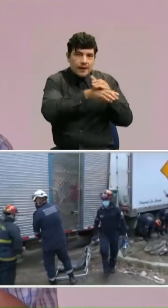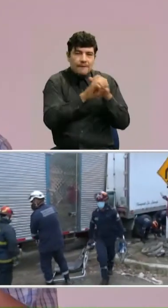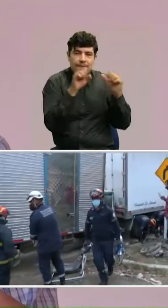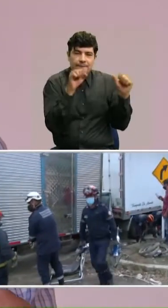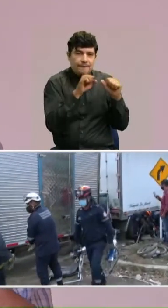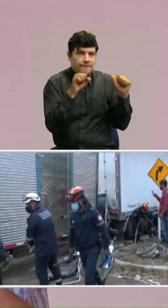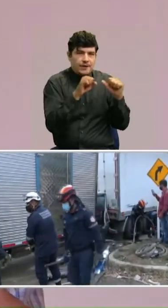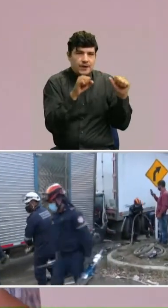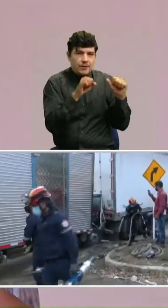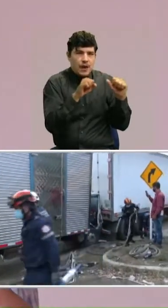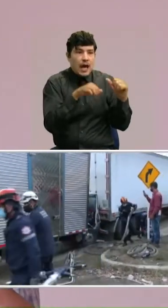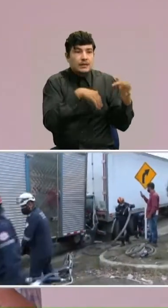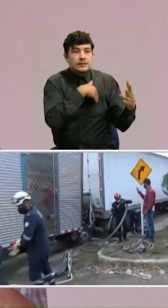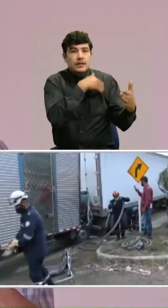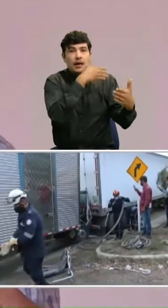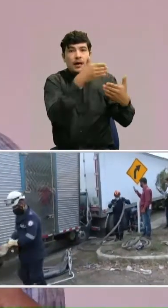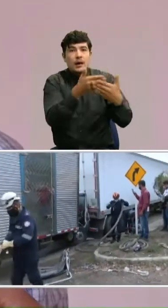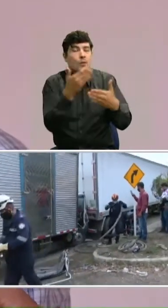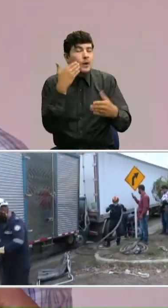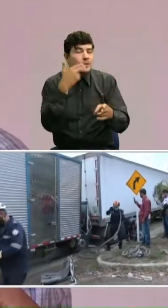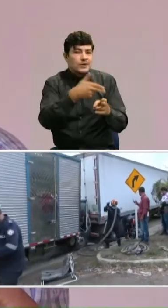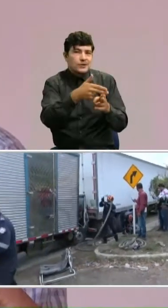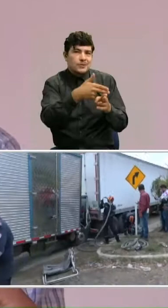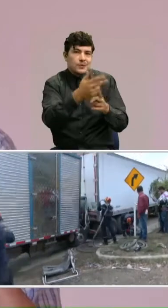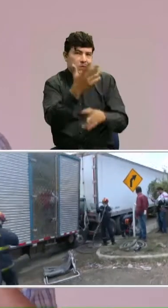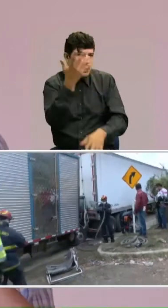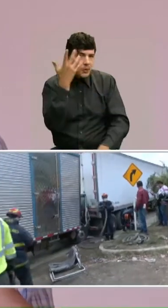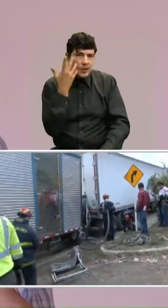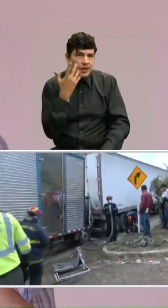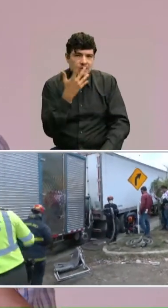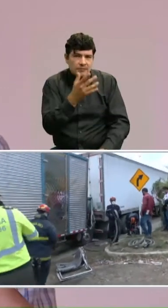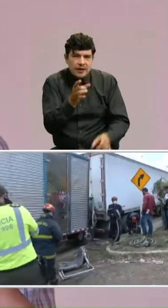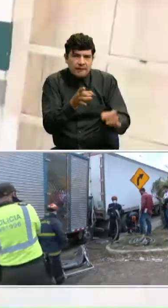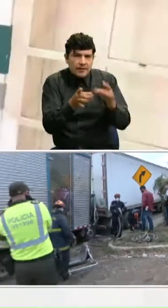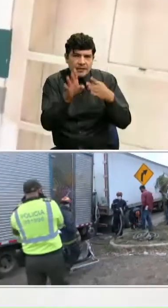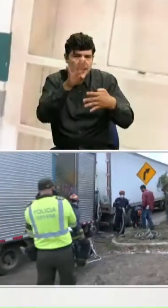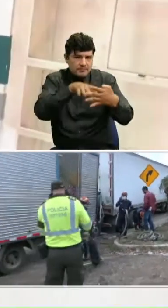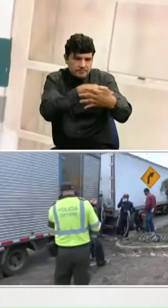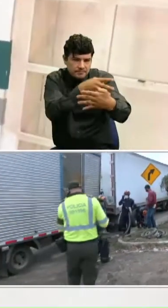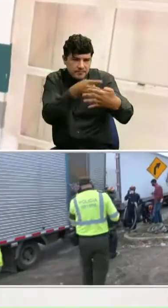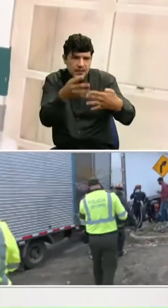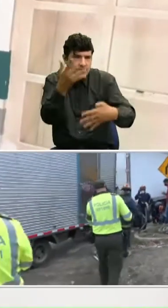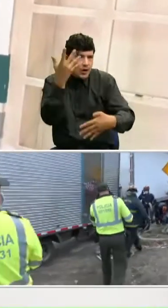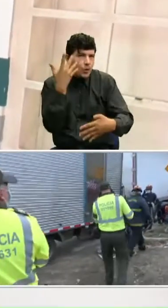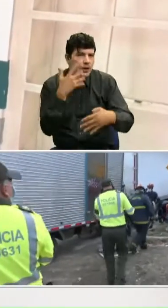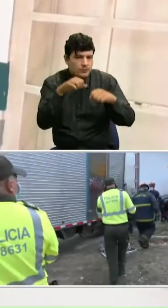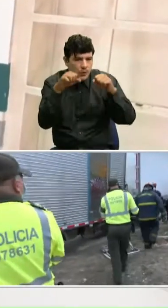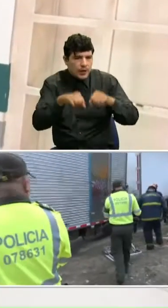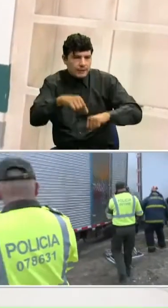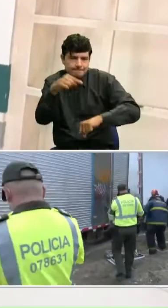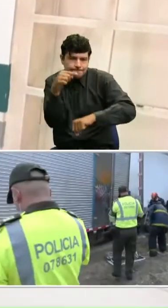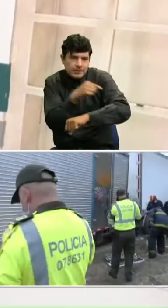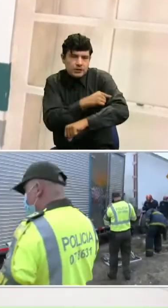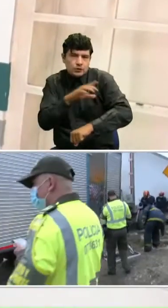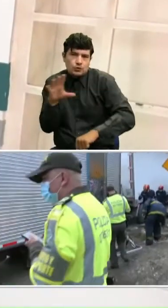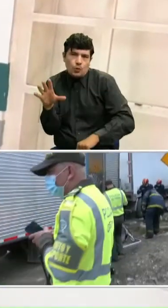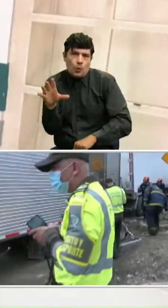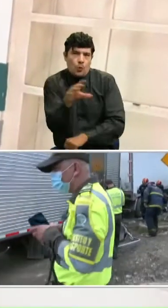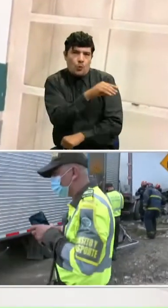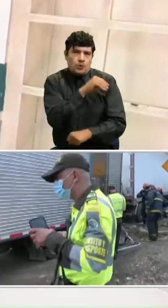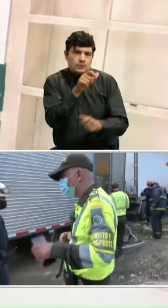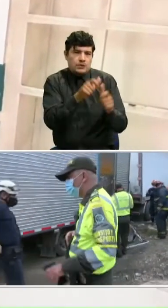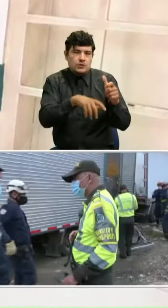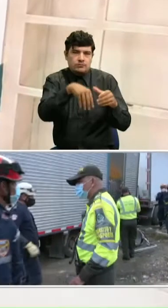mañana y hasta los próximos cinco días que son en los días que se tienen señalados y que se tiene previsto para poder aplicar